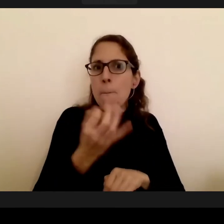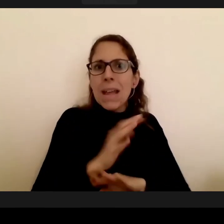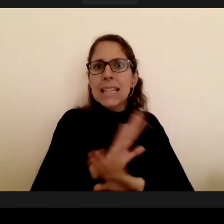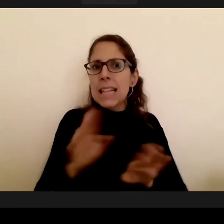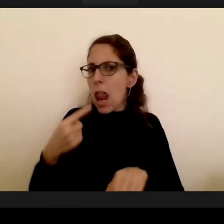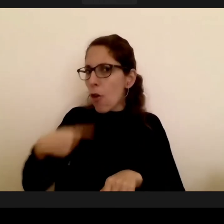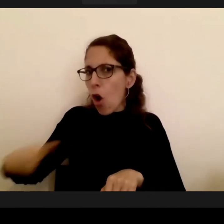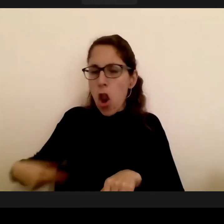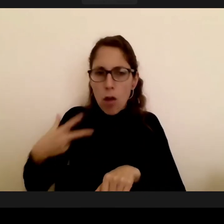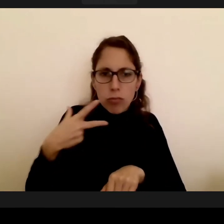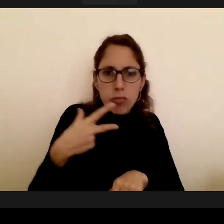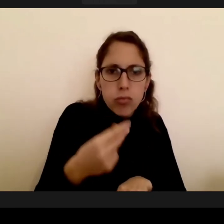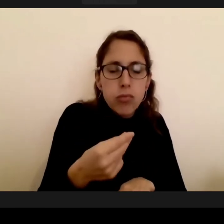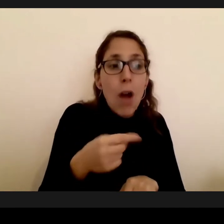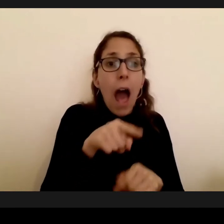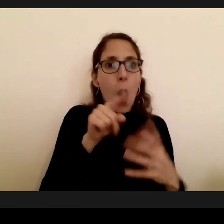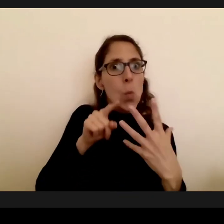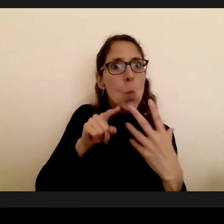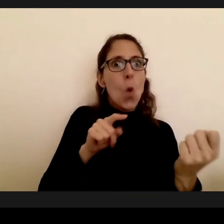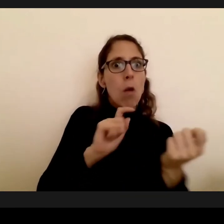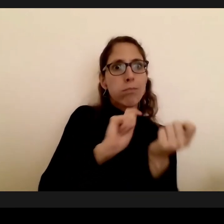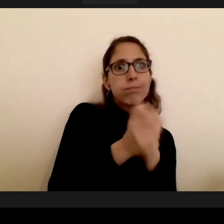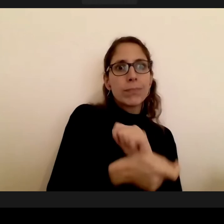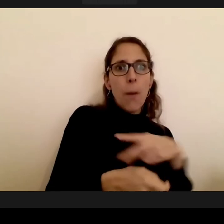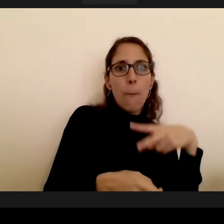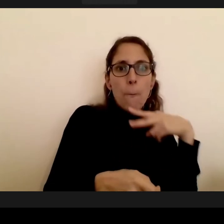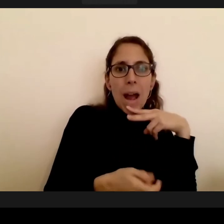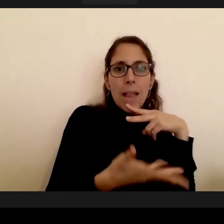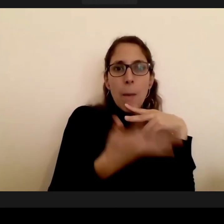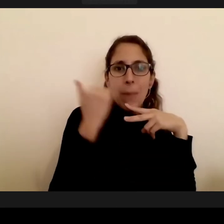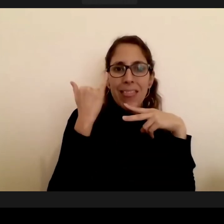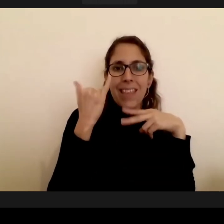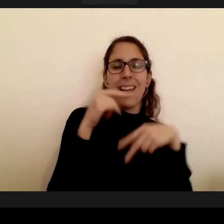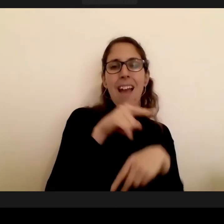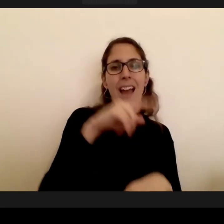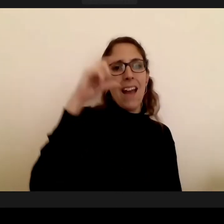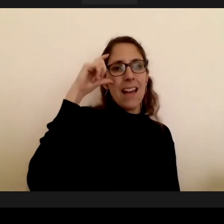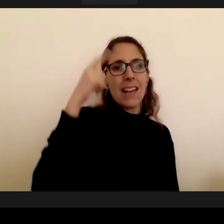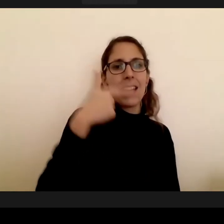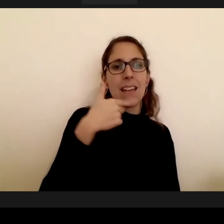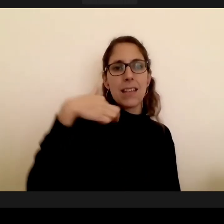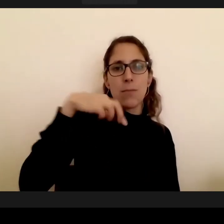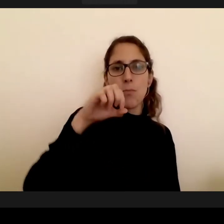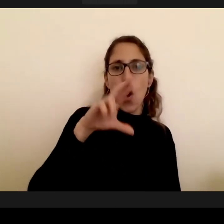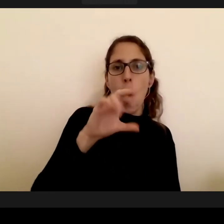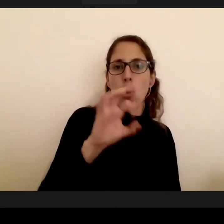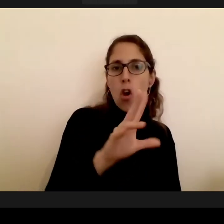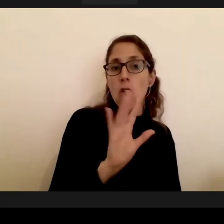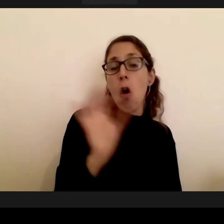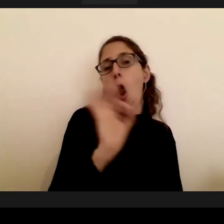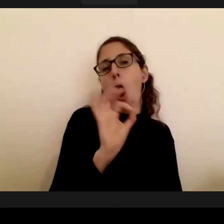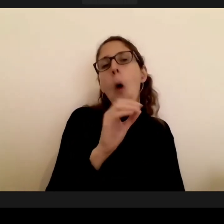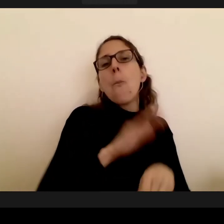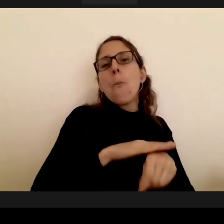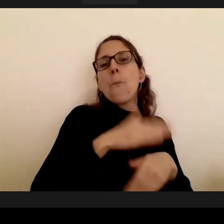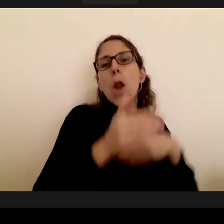determinada el esporo para que yo lo pueda identificar si es una bacteria esporulada o no, o está en proceso de